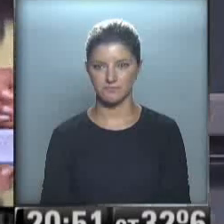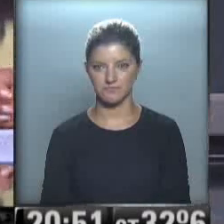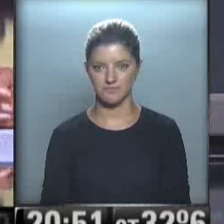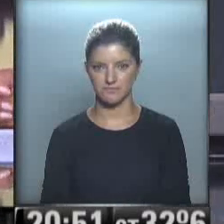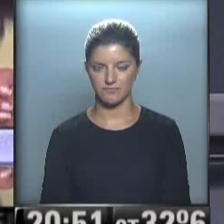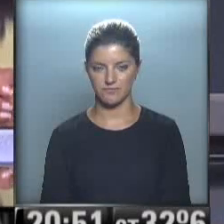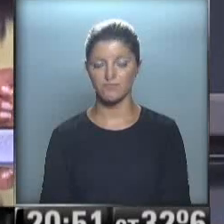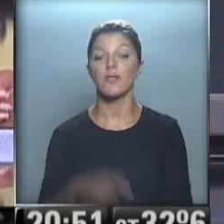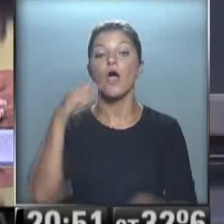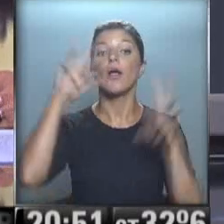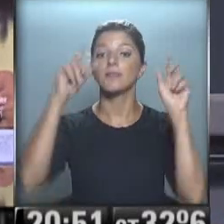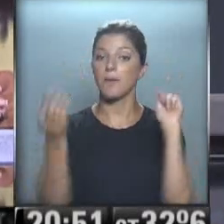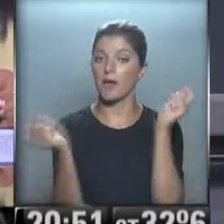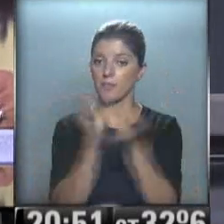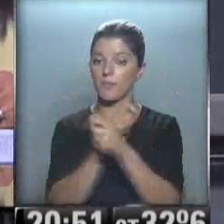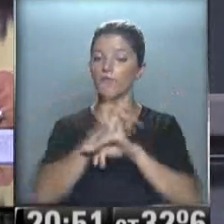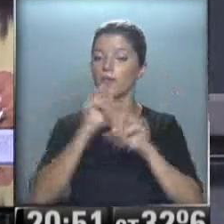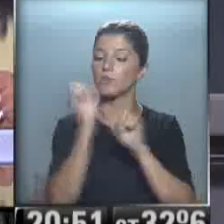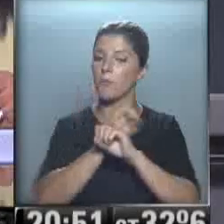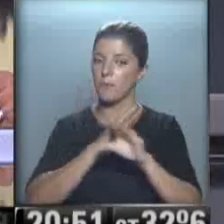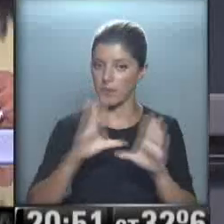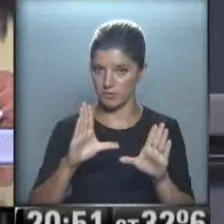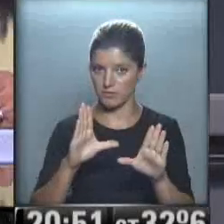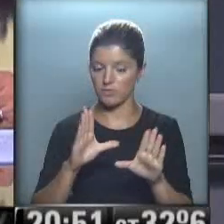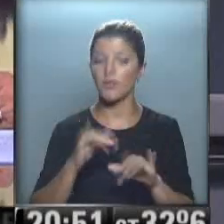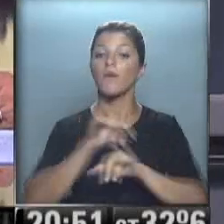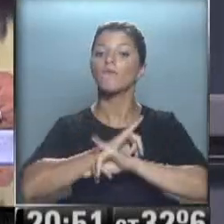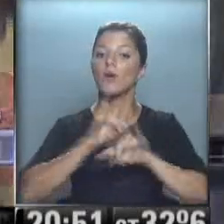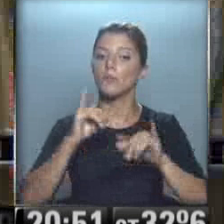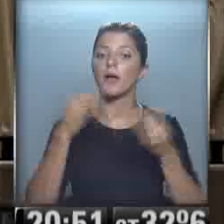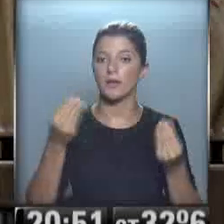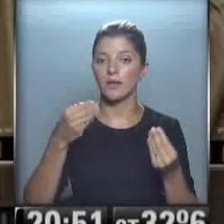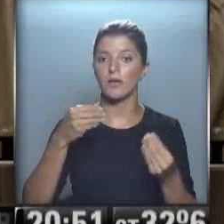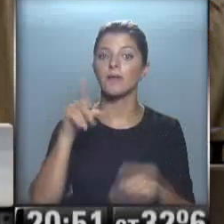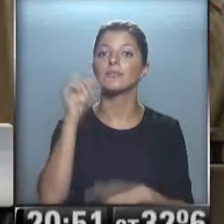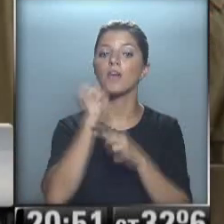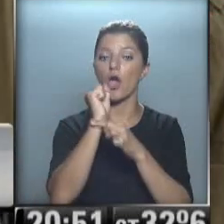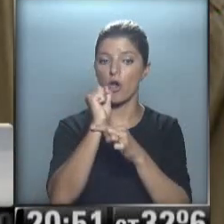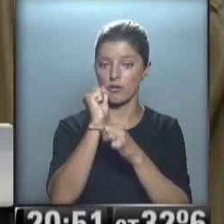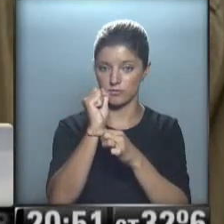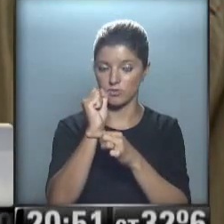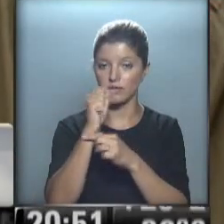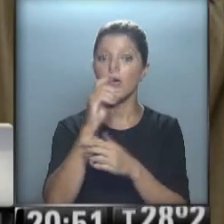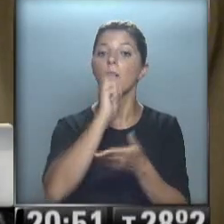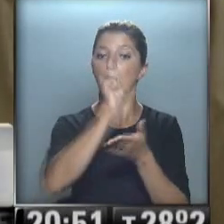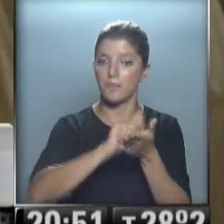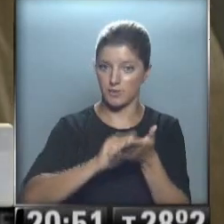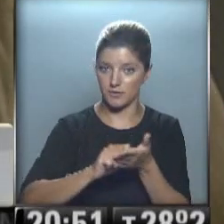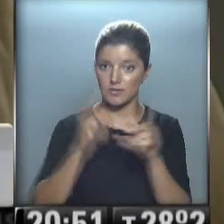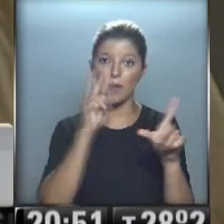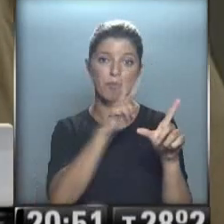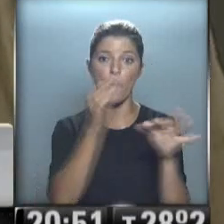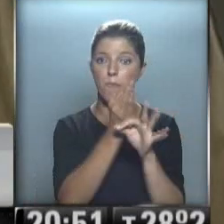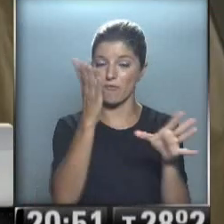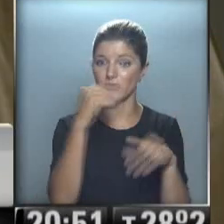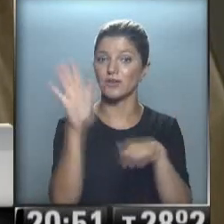cambiamos de tema una muy mala noticia hay que anunciar que el coleccionista programador y periodista allí lo tenemos especialista